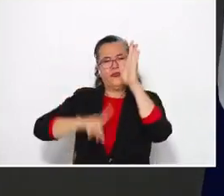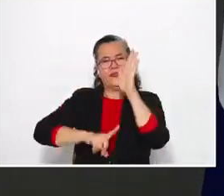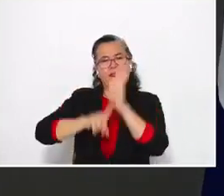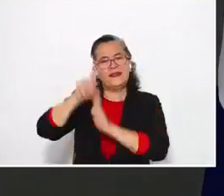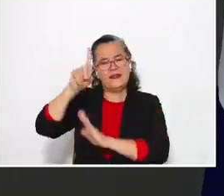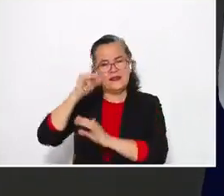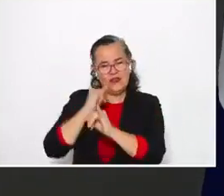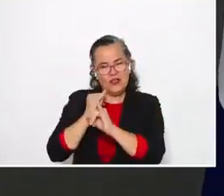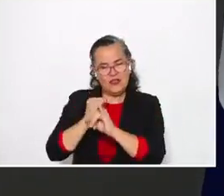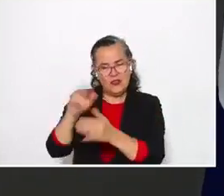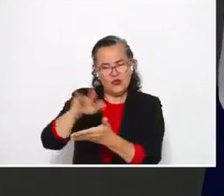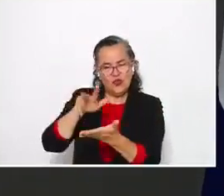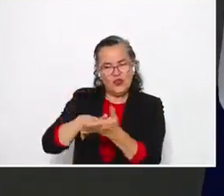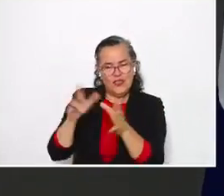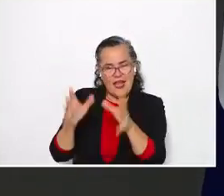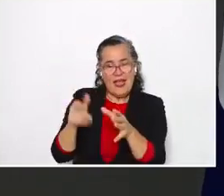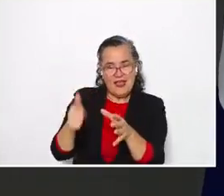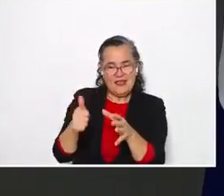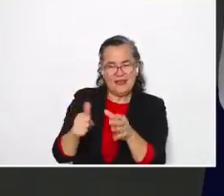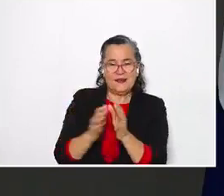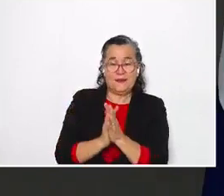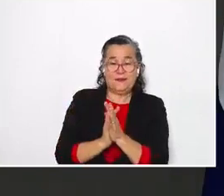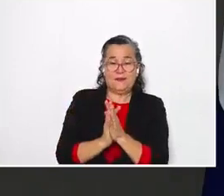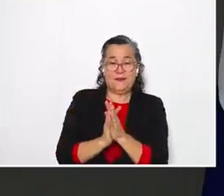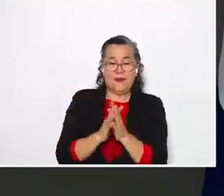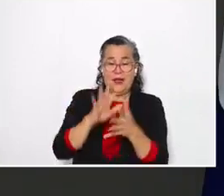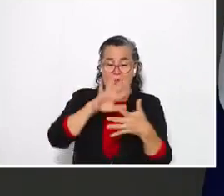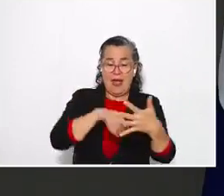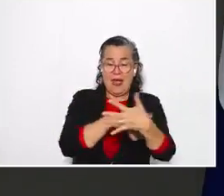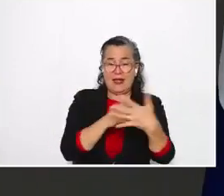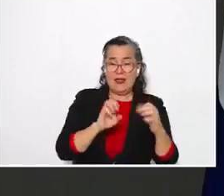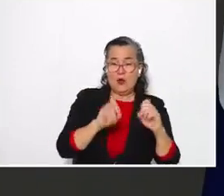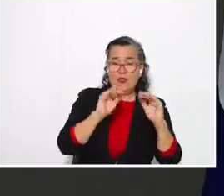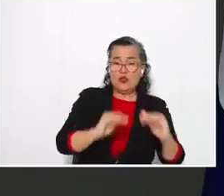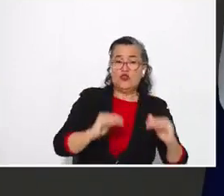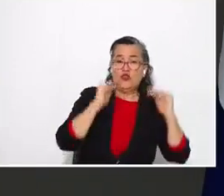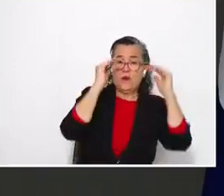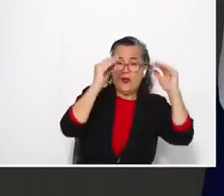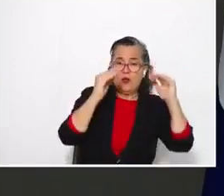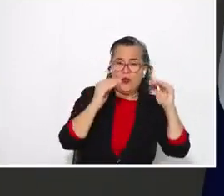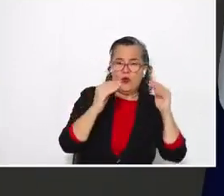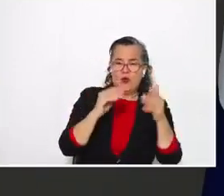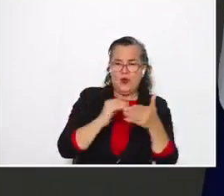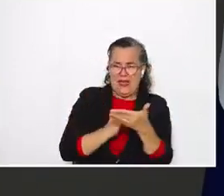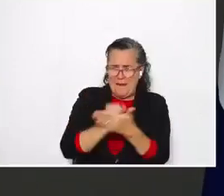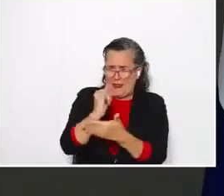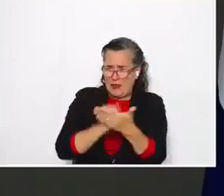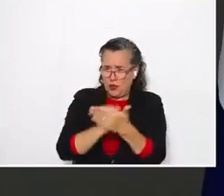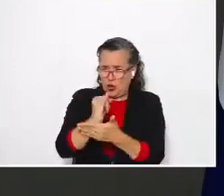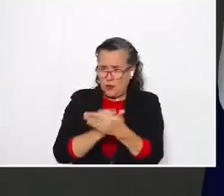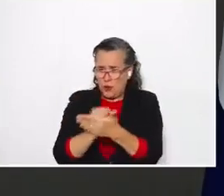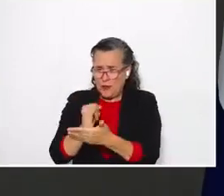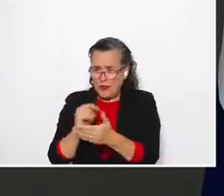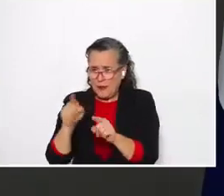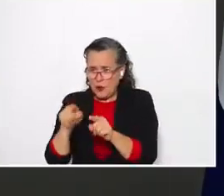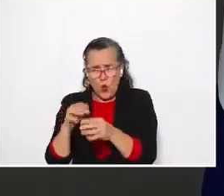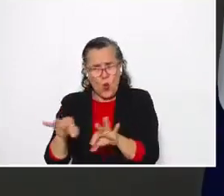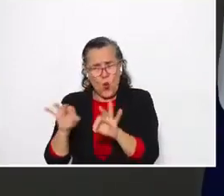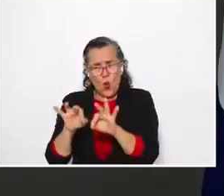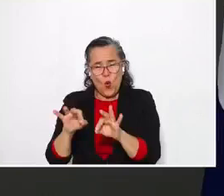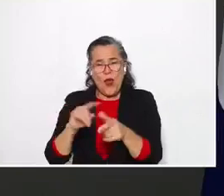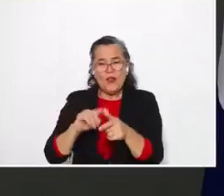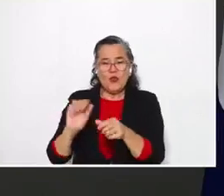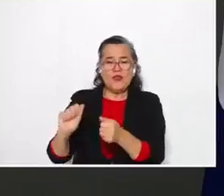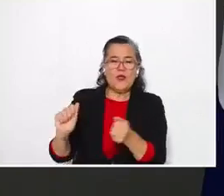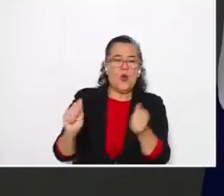de la institución. La agenda de la educación superior pasa entonces por resolver la crisis